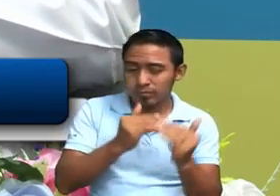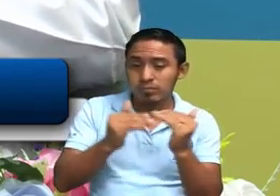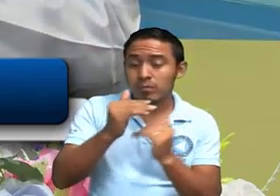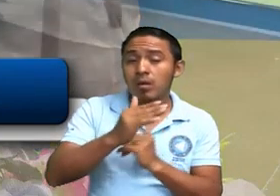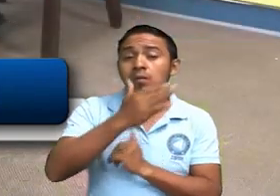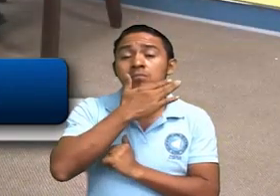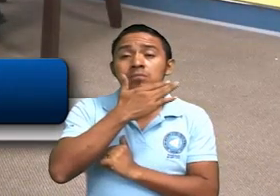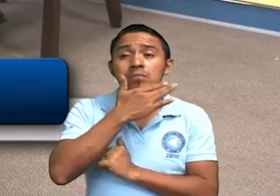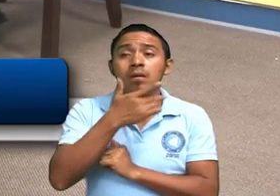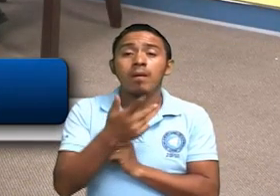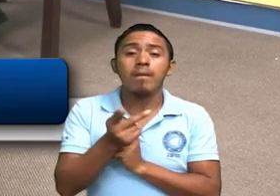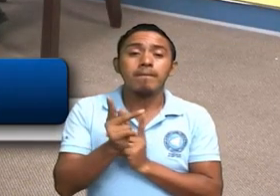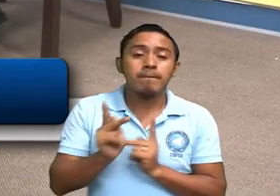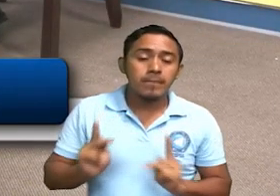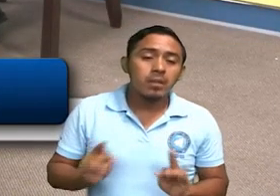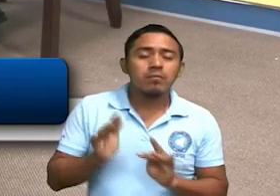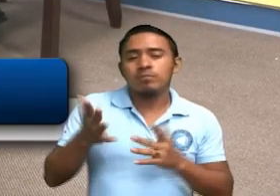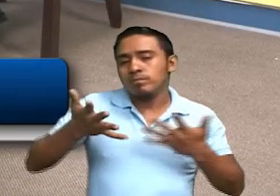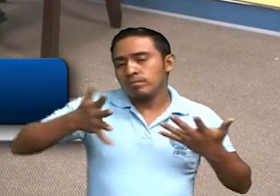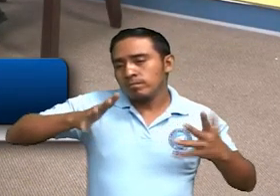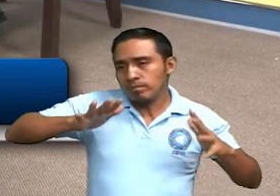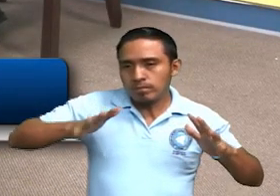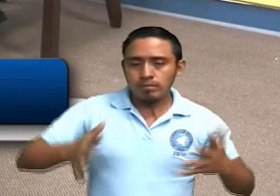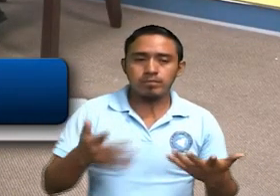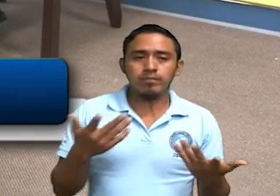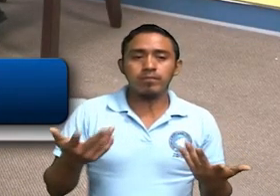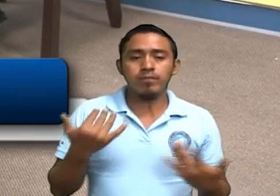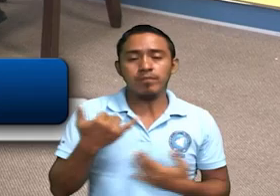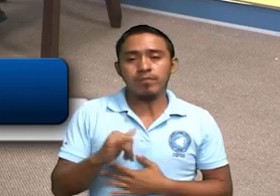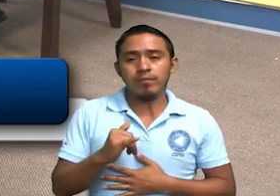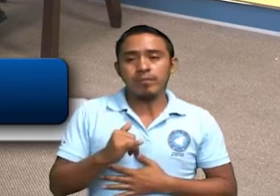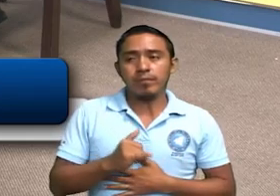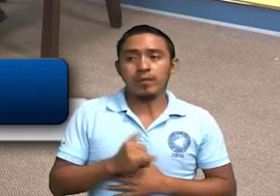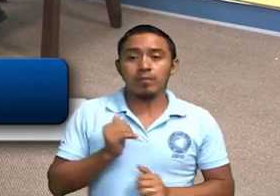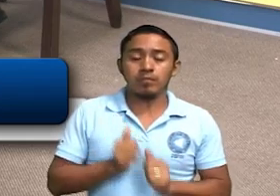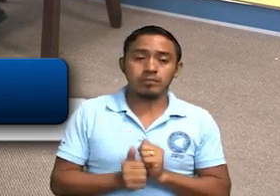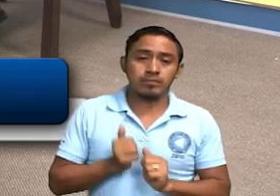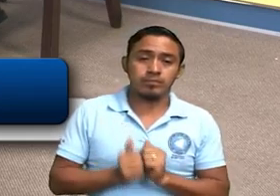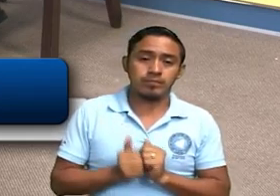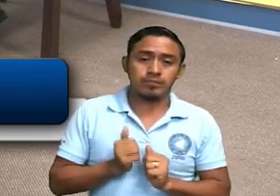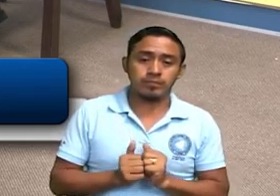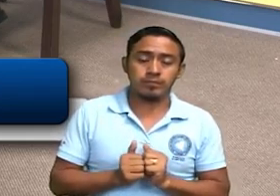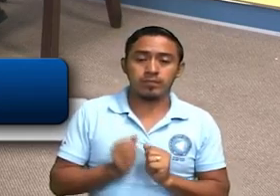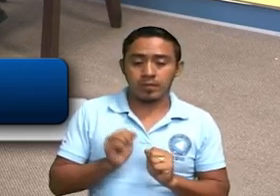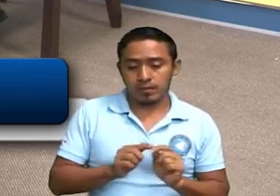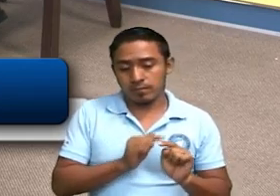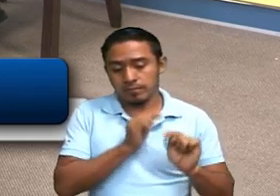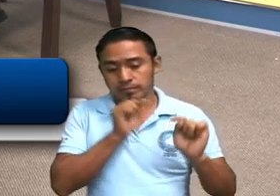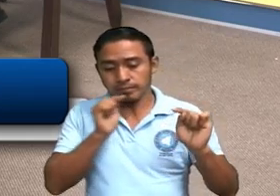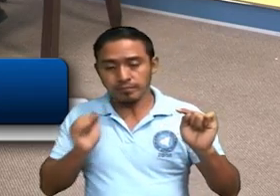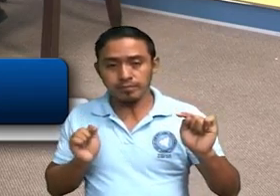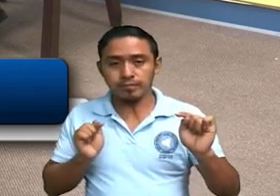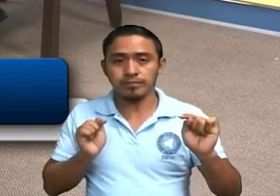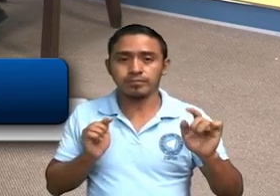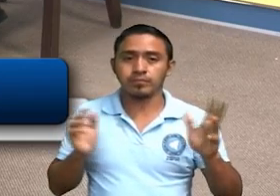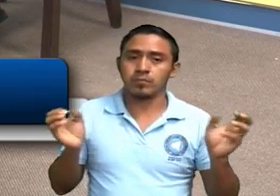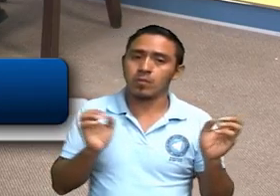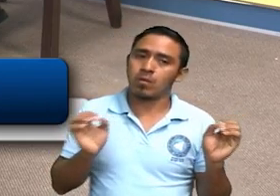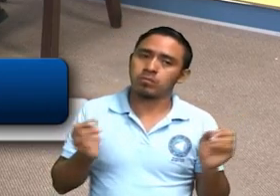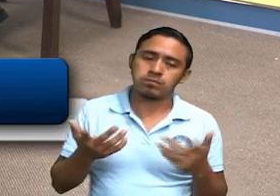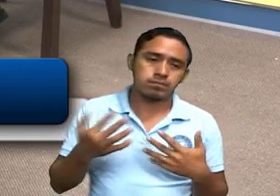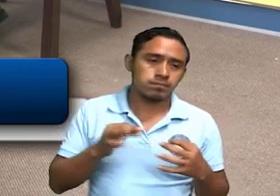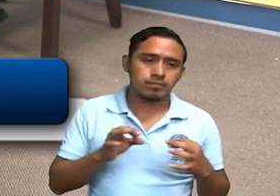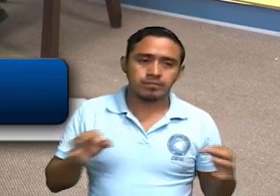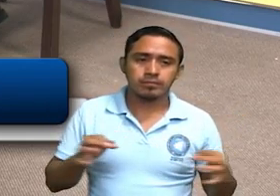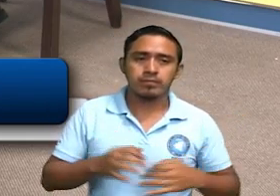complejo, pero sí más o menos te dice si el daño es reversible o es